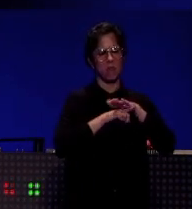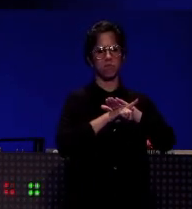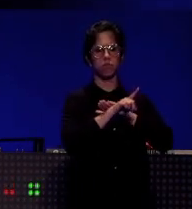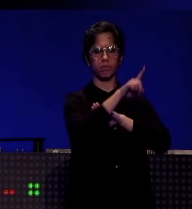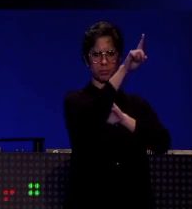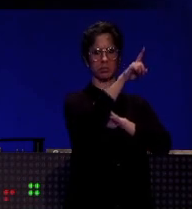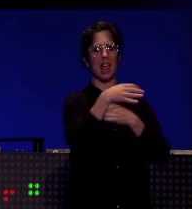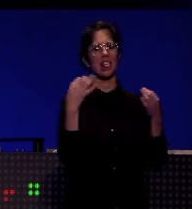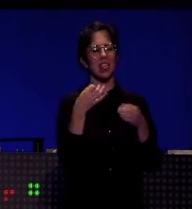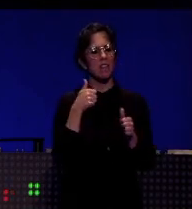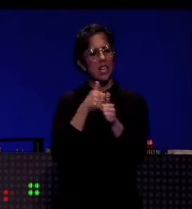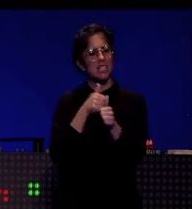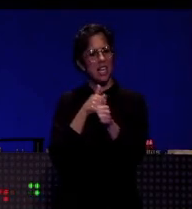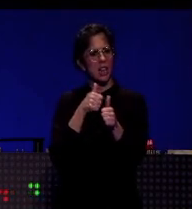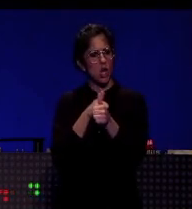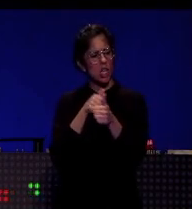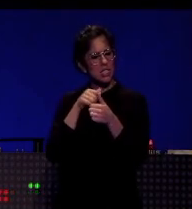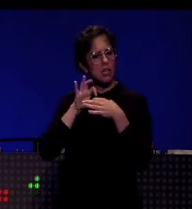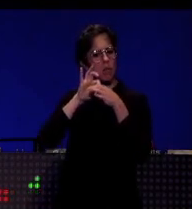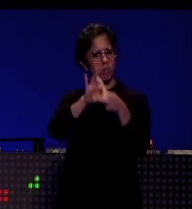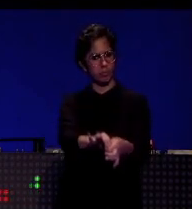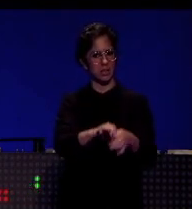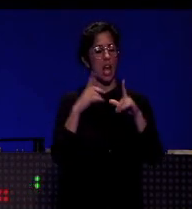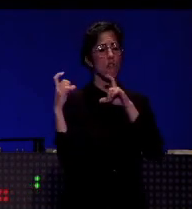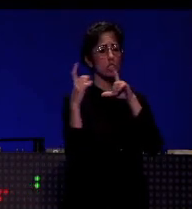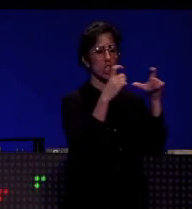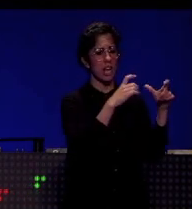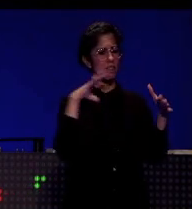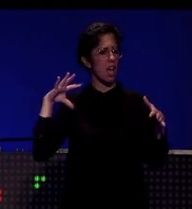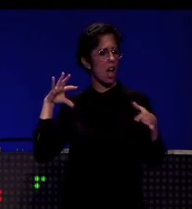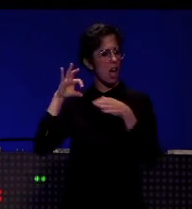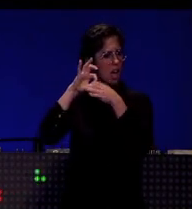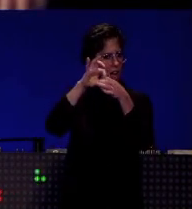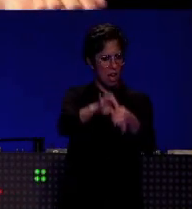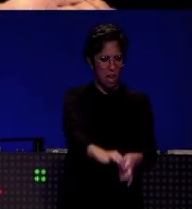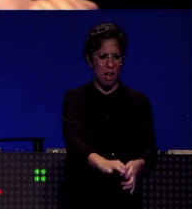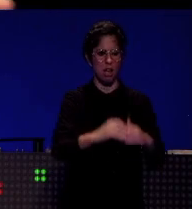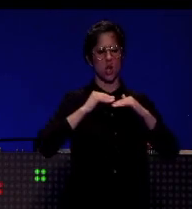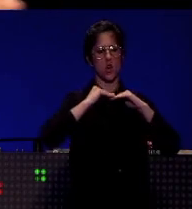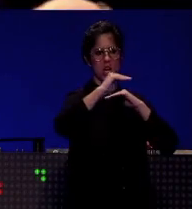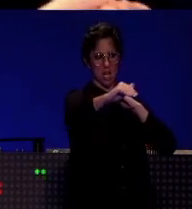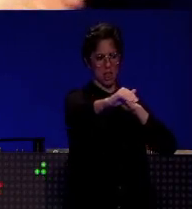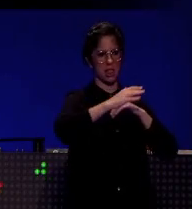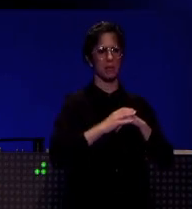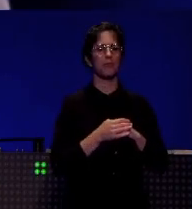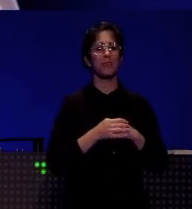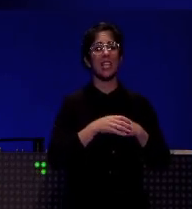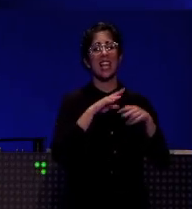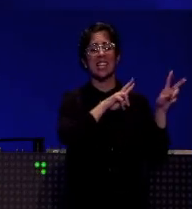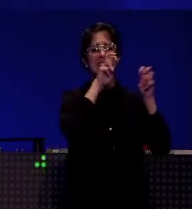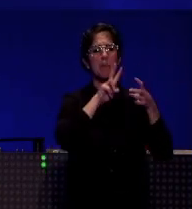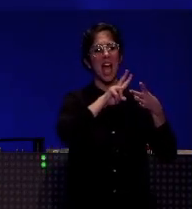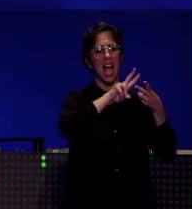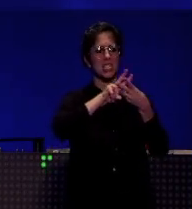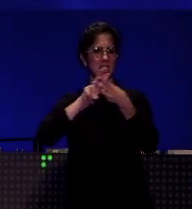seguir una línea estética coherente en la fotografía la utilización de hashtag que a mí no me gusta mucho pero bueno es necesario también